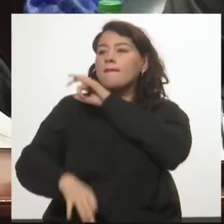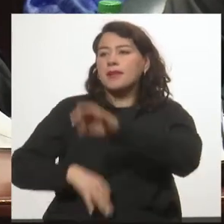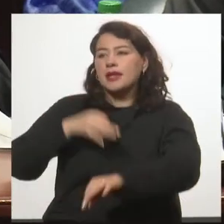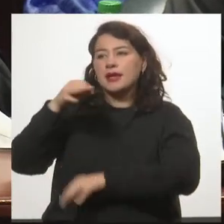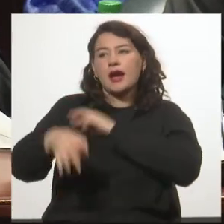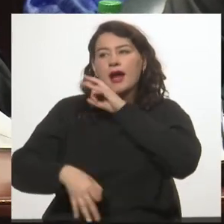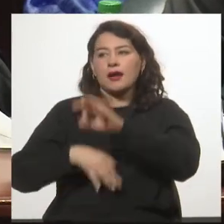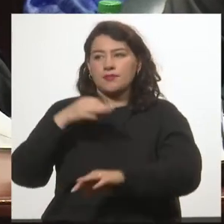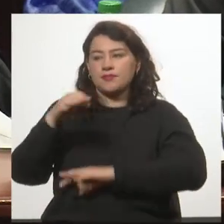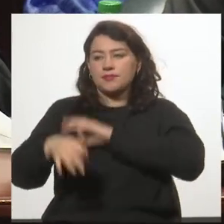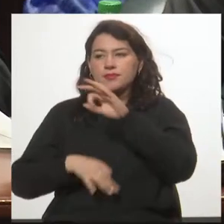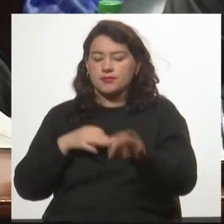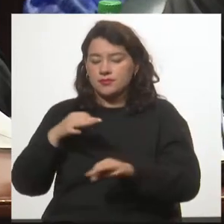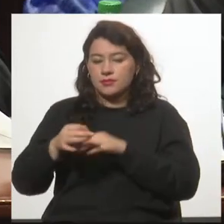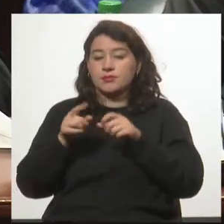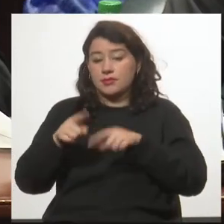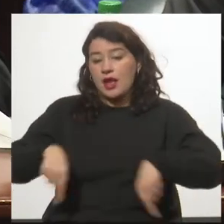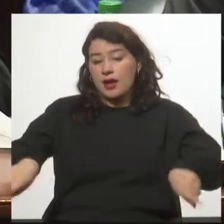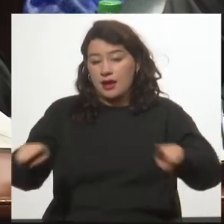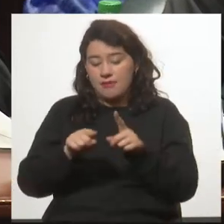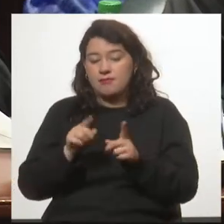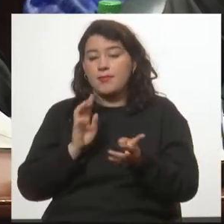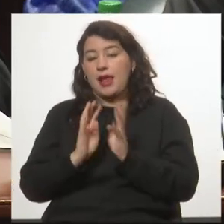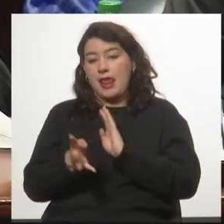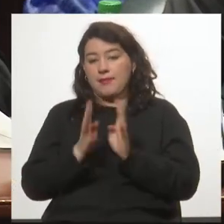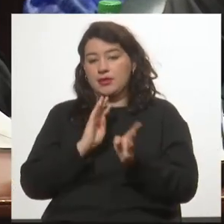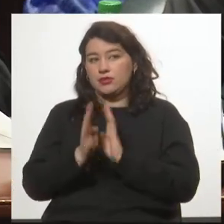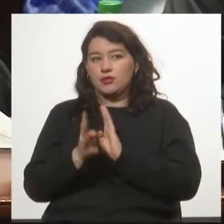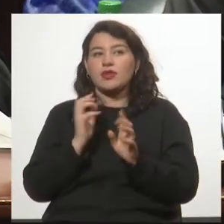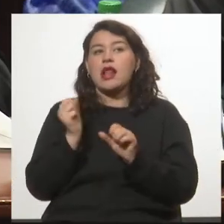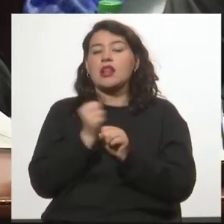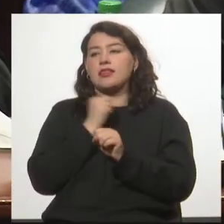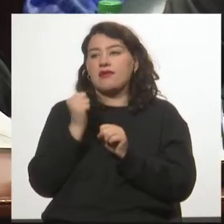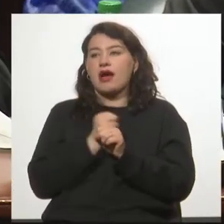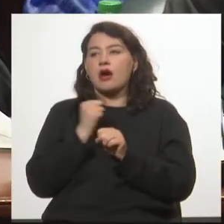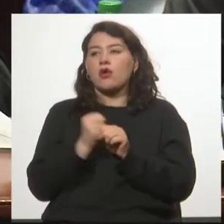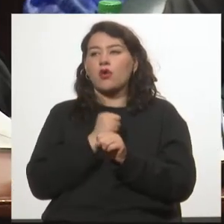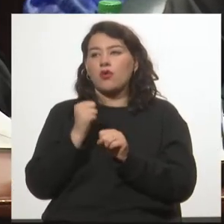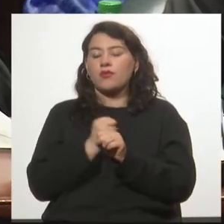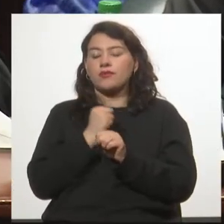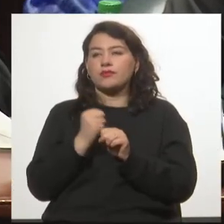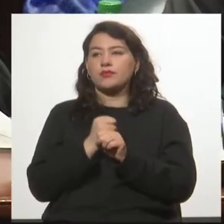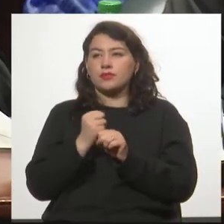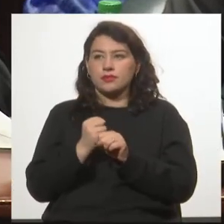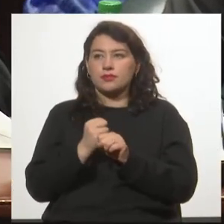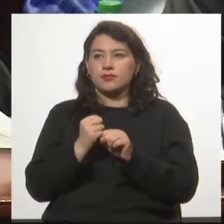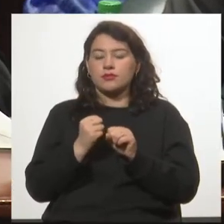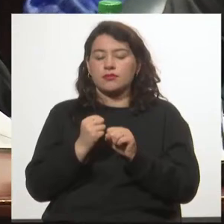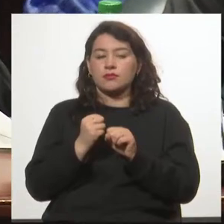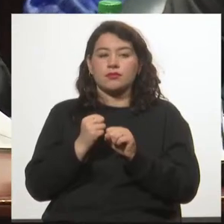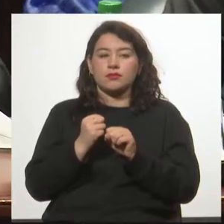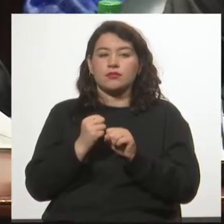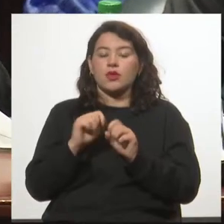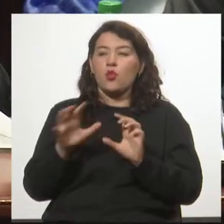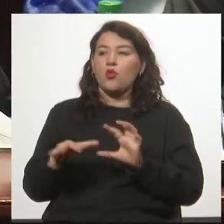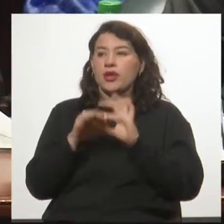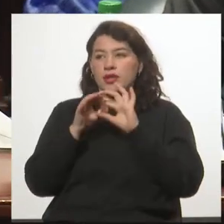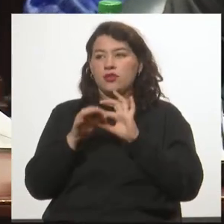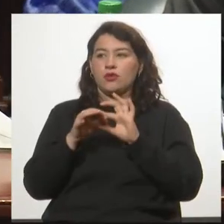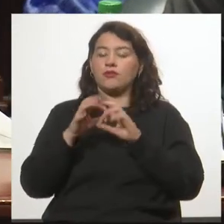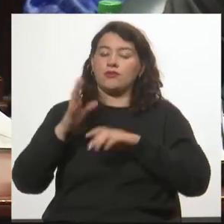el organismo que corresponde el parlamento nacional del accionar de aquellos organismos que dependen de nuestra responsabilidad